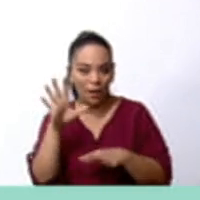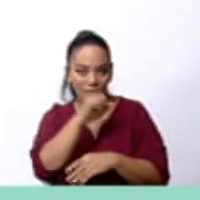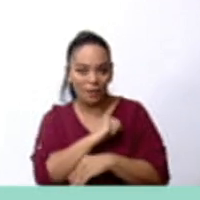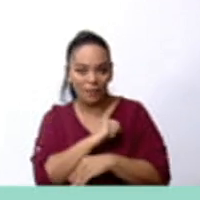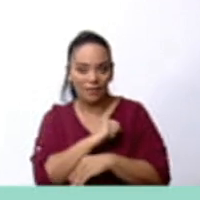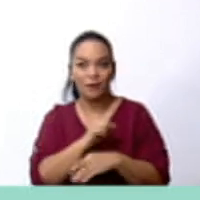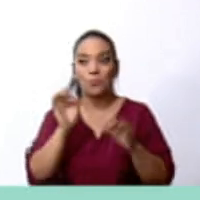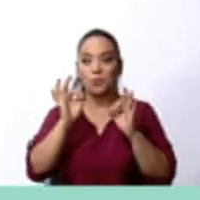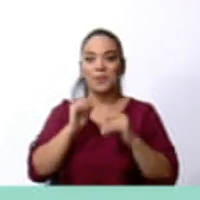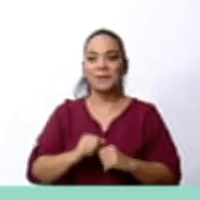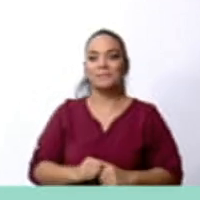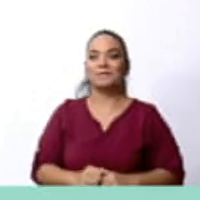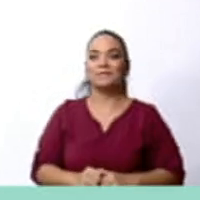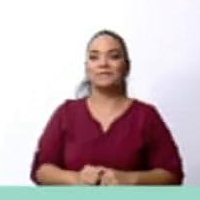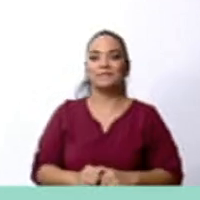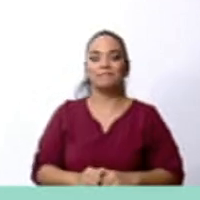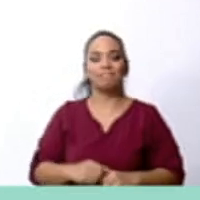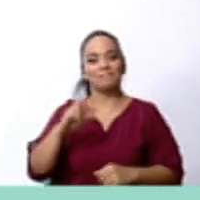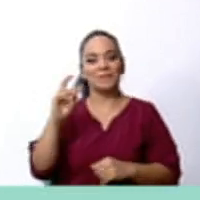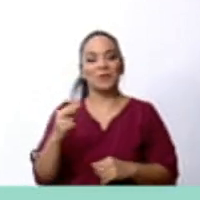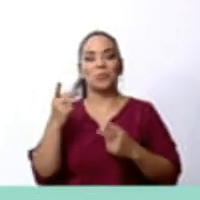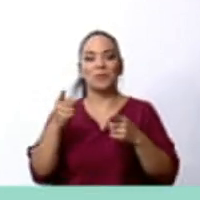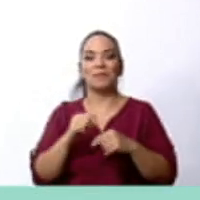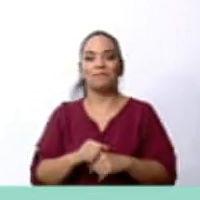Muy bien, vamos con la siguiente.